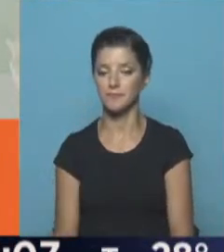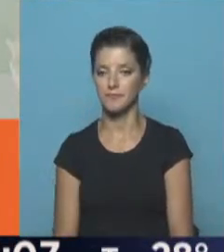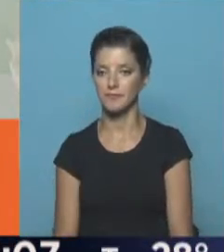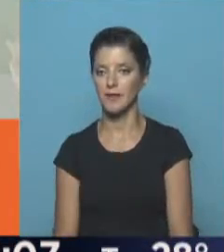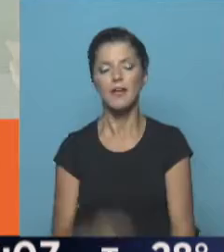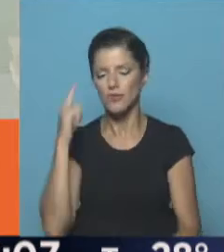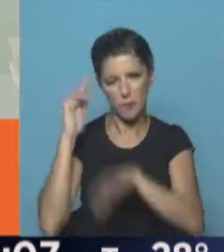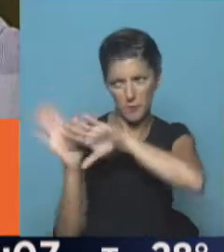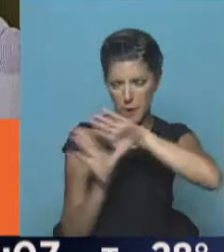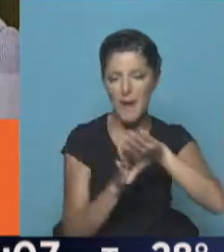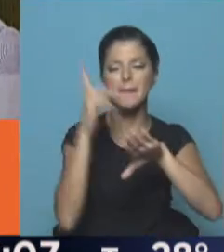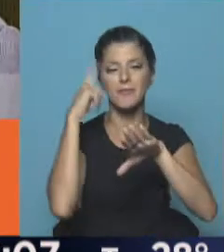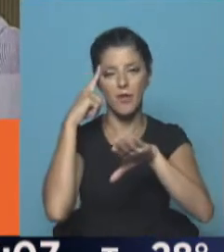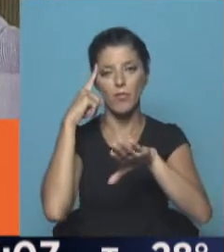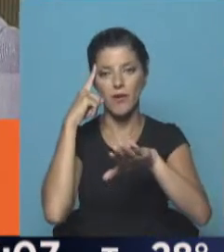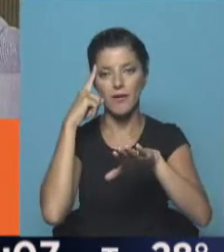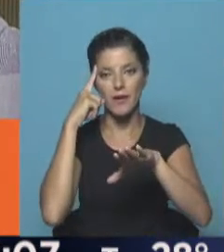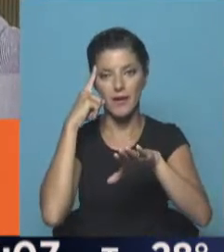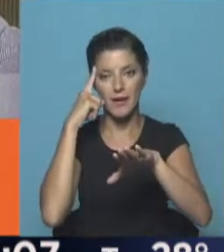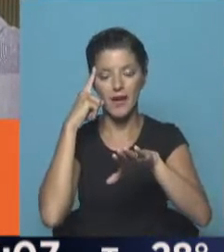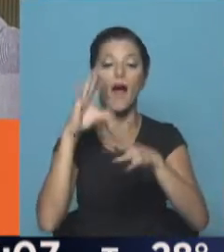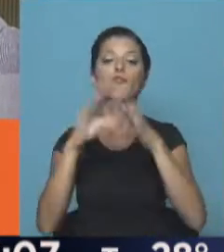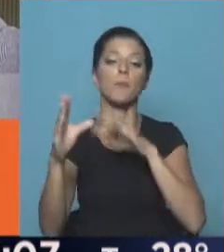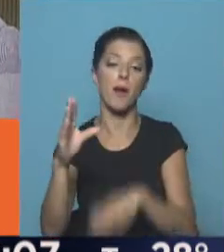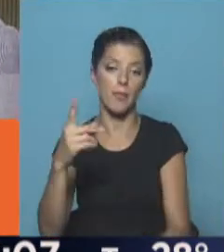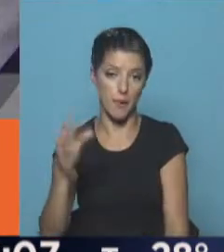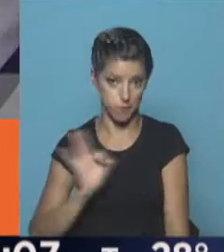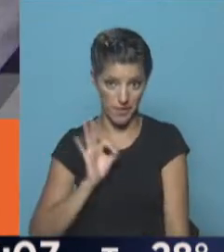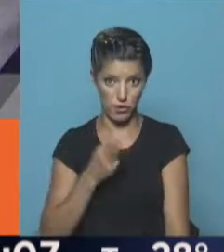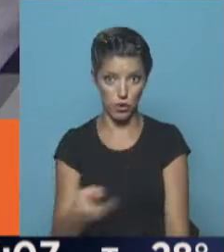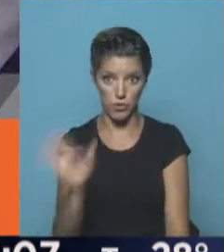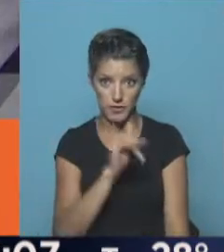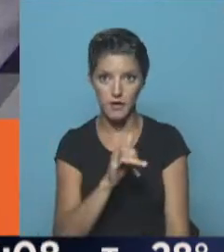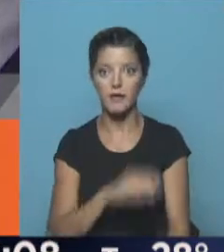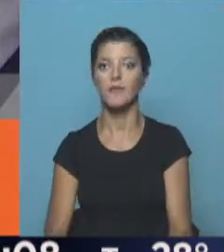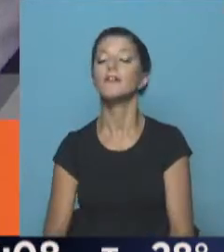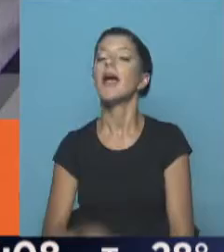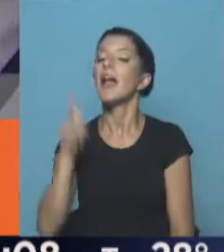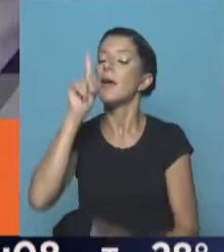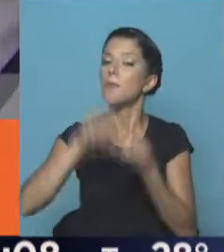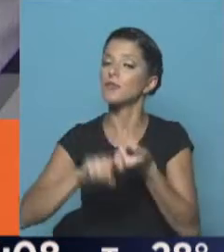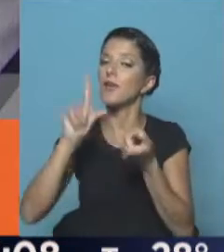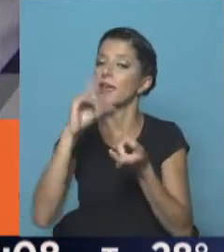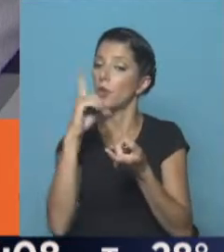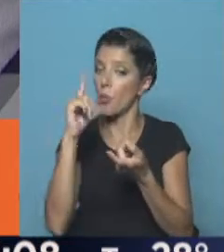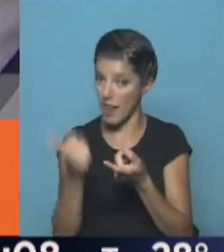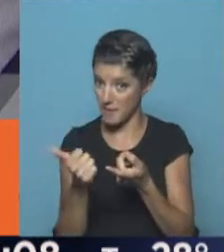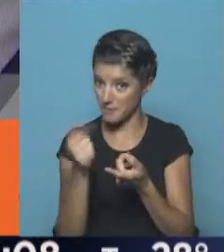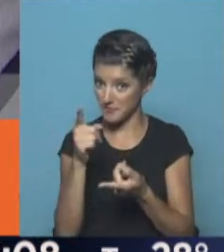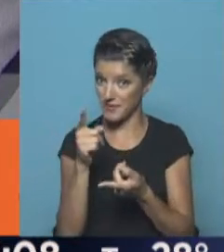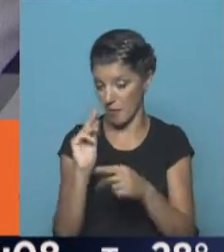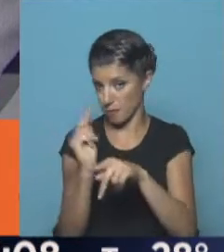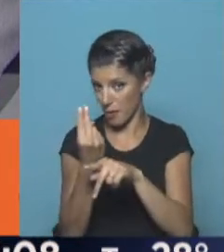costado doméstico si la quería marisa leticia lula da silva era una mujer que se